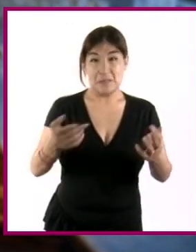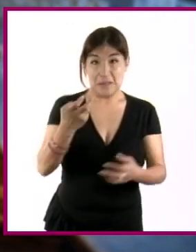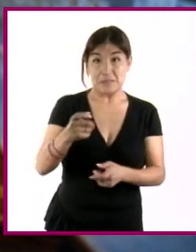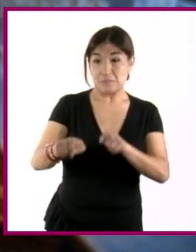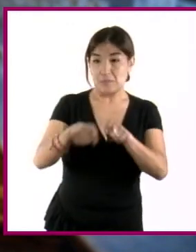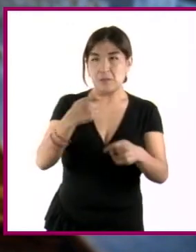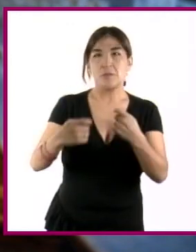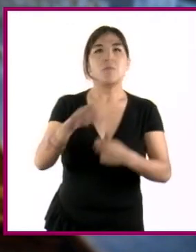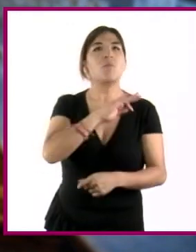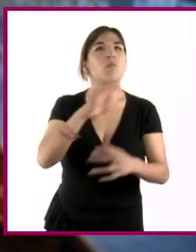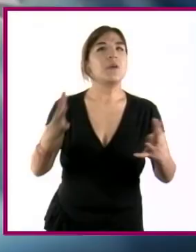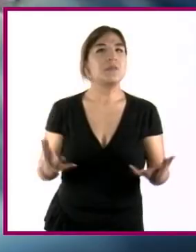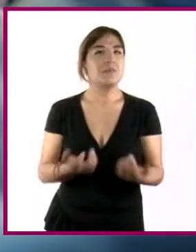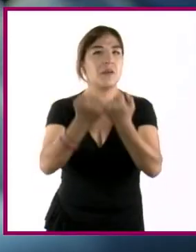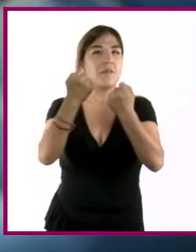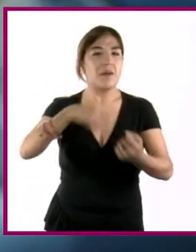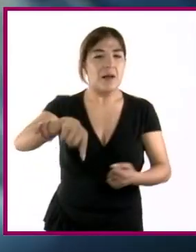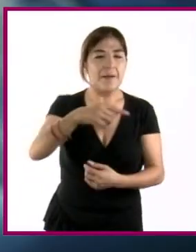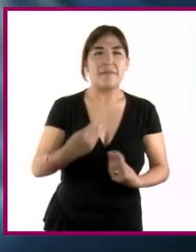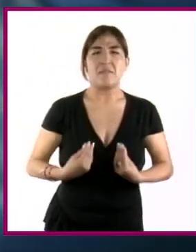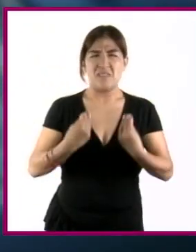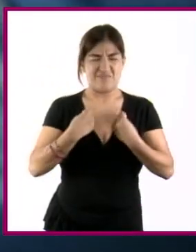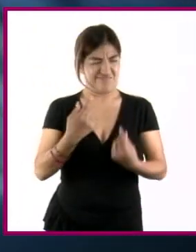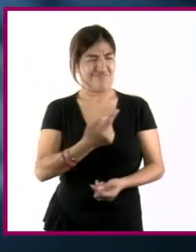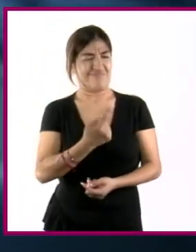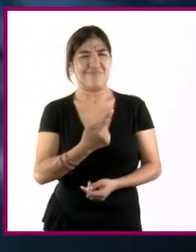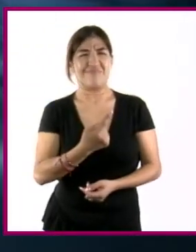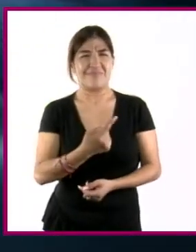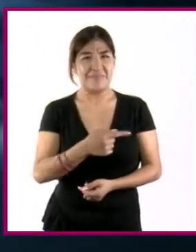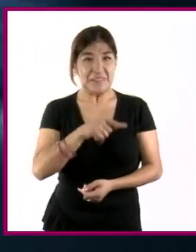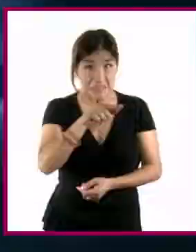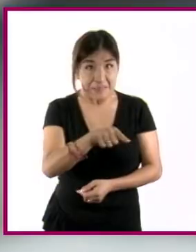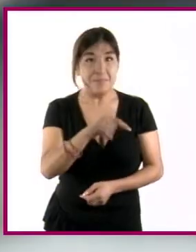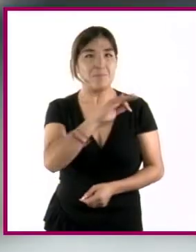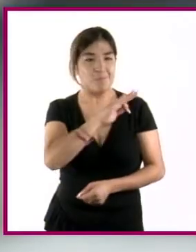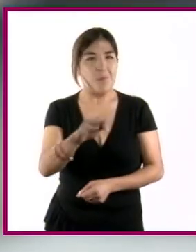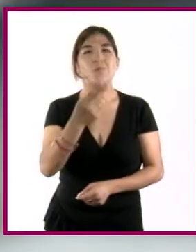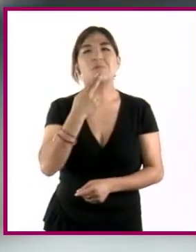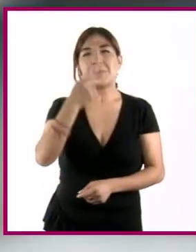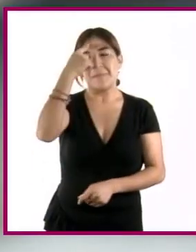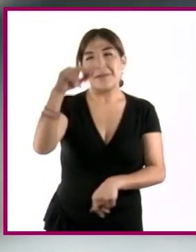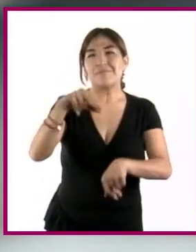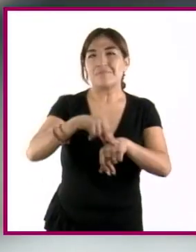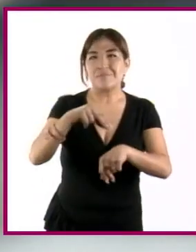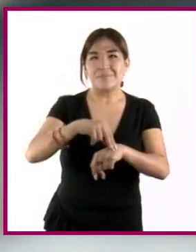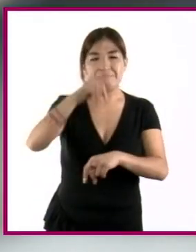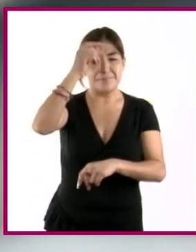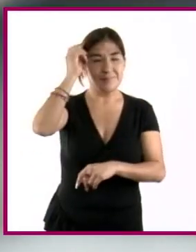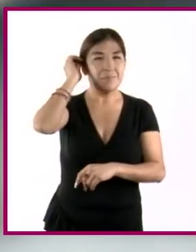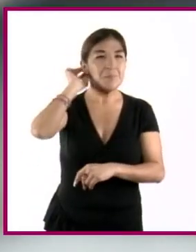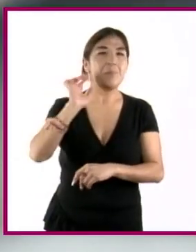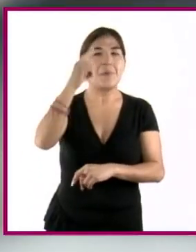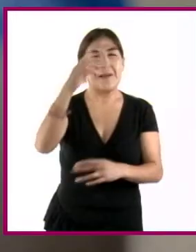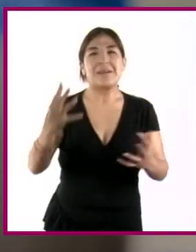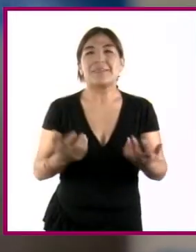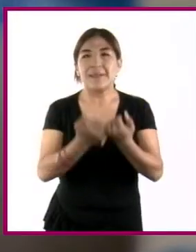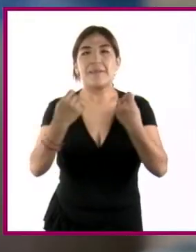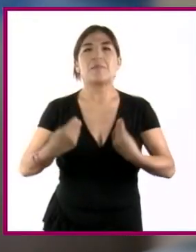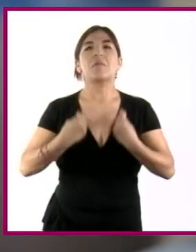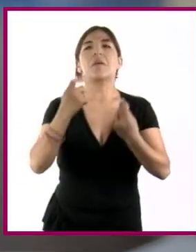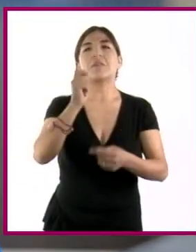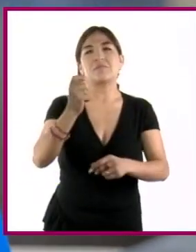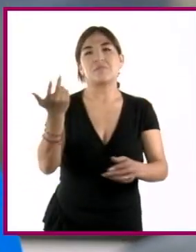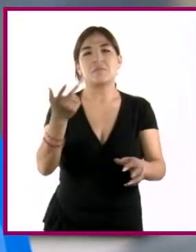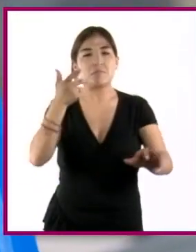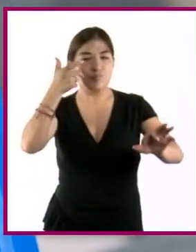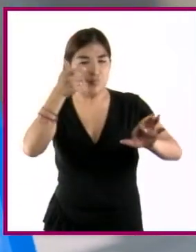vidas. ¿Qué? Se utiliza en la medicina para salvar vidas. Es muy común que utilicen el plástico en las cirugías y en las